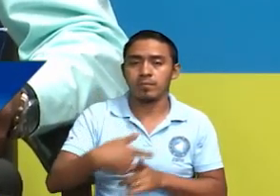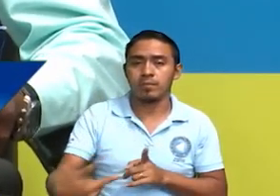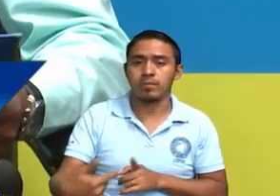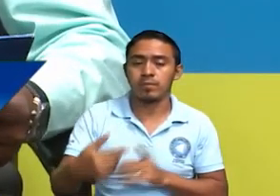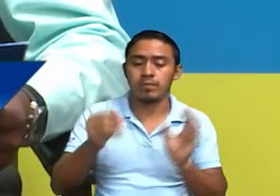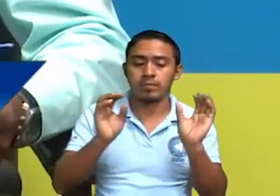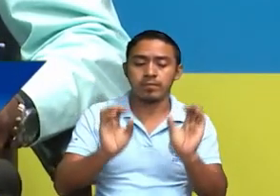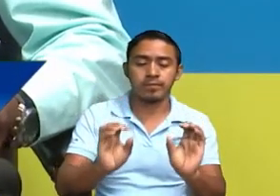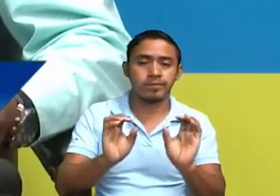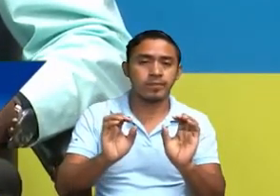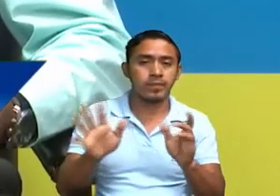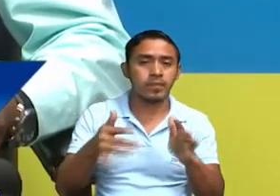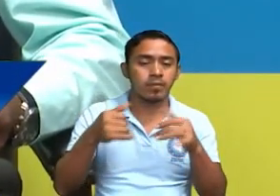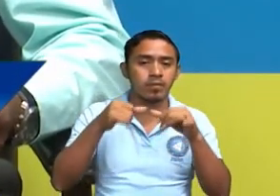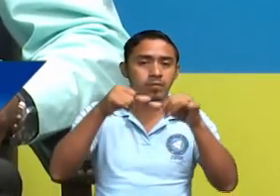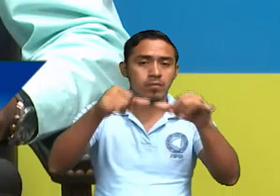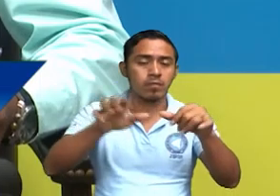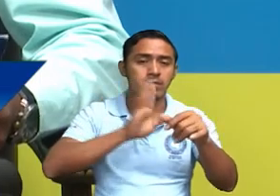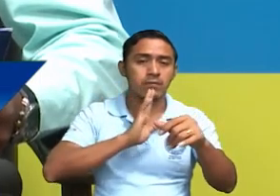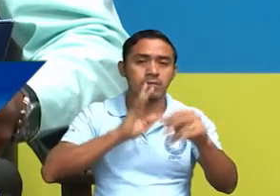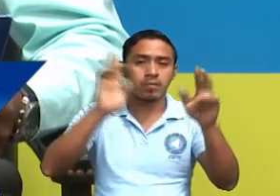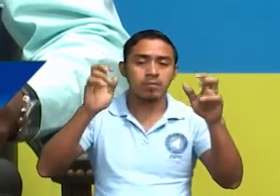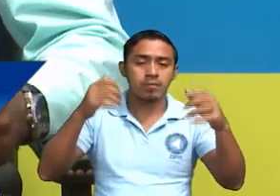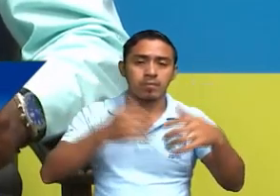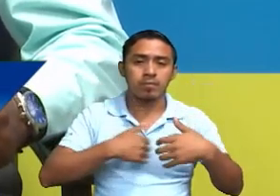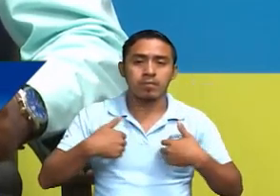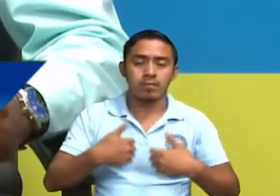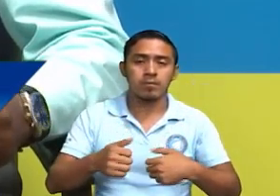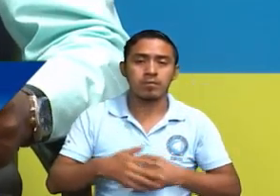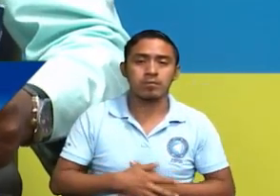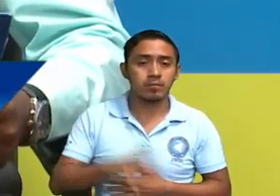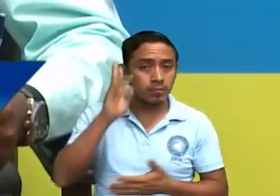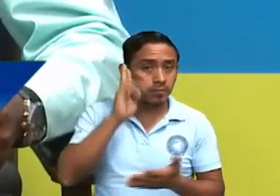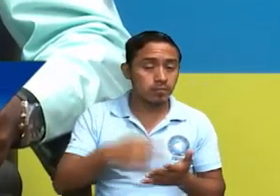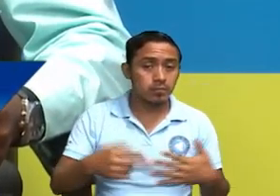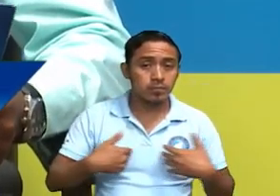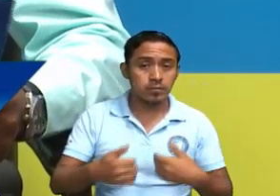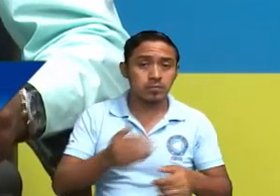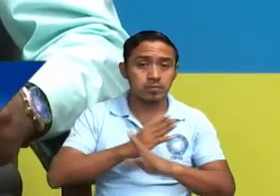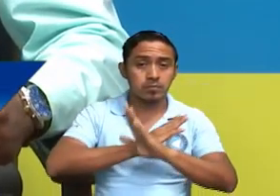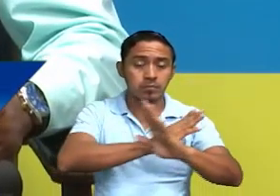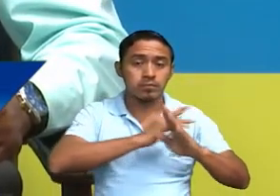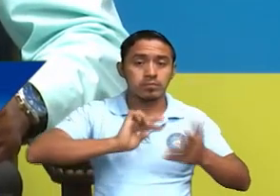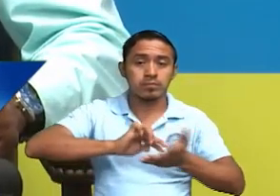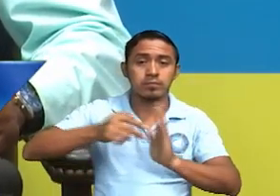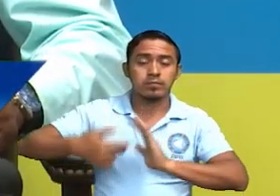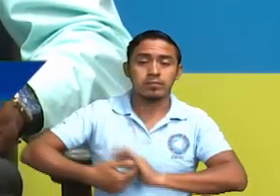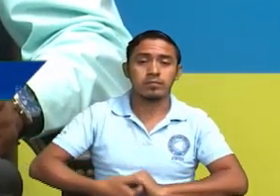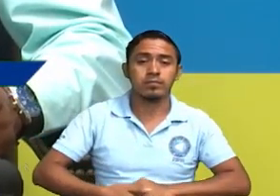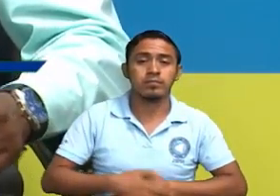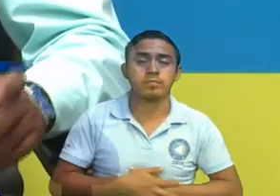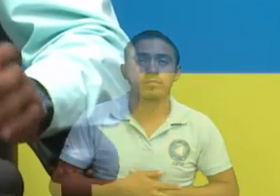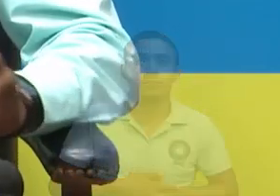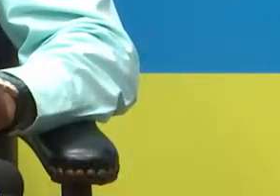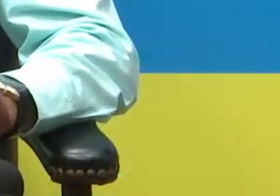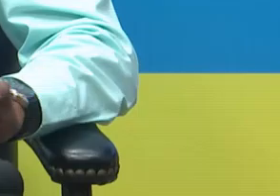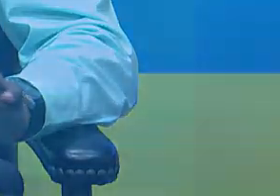3:30 de la tarde, para seguir conversando sobre temas de salud. Recuerde que prevenir también es salud.